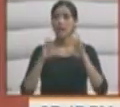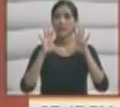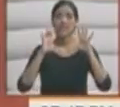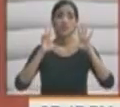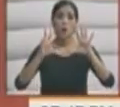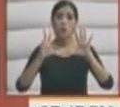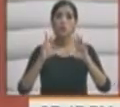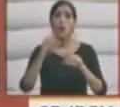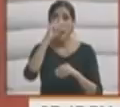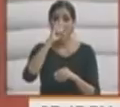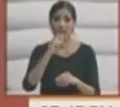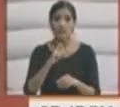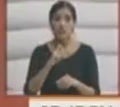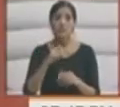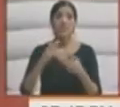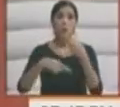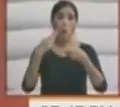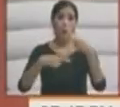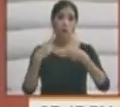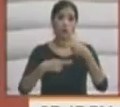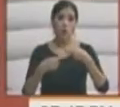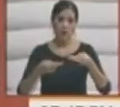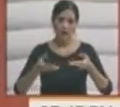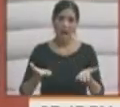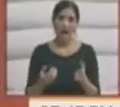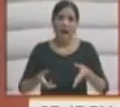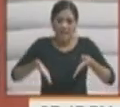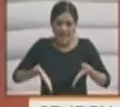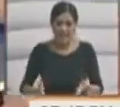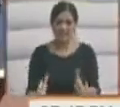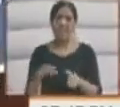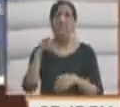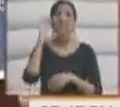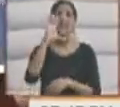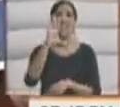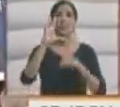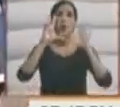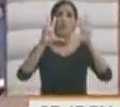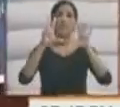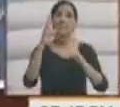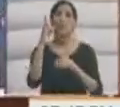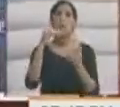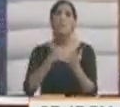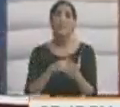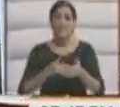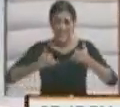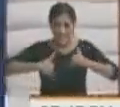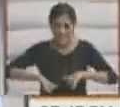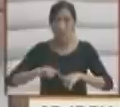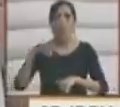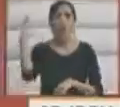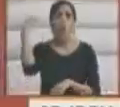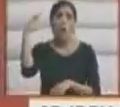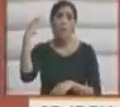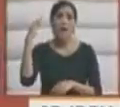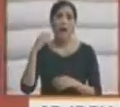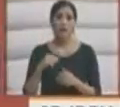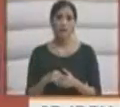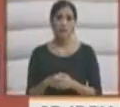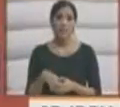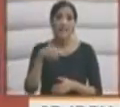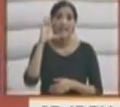revolución bolivariana han nacido en Venezuela 582,000 hijos de colombianos.